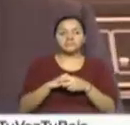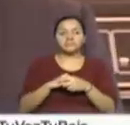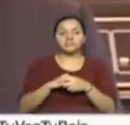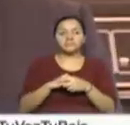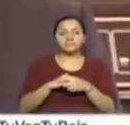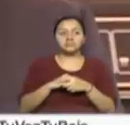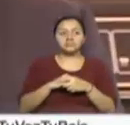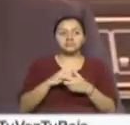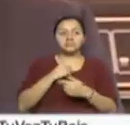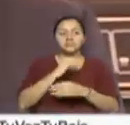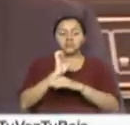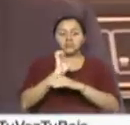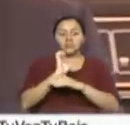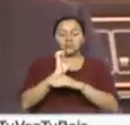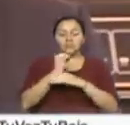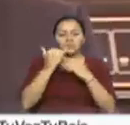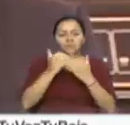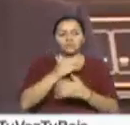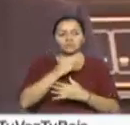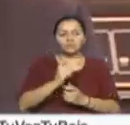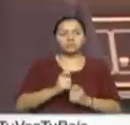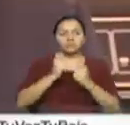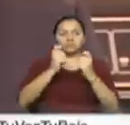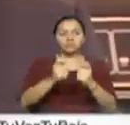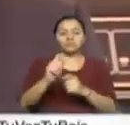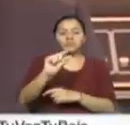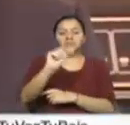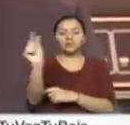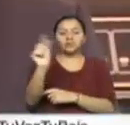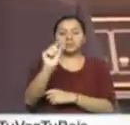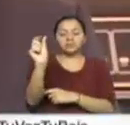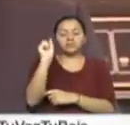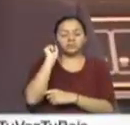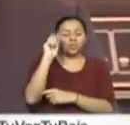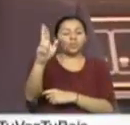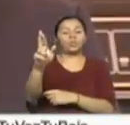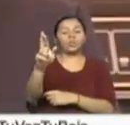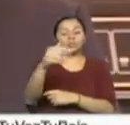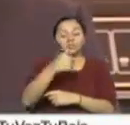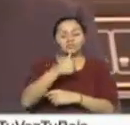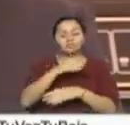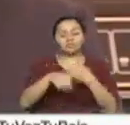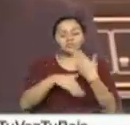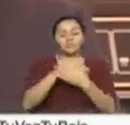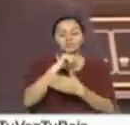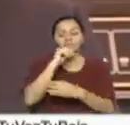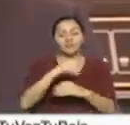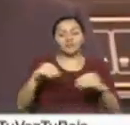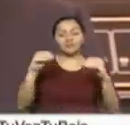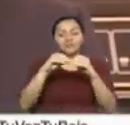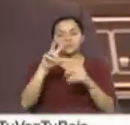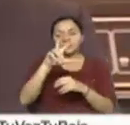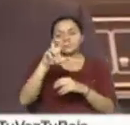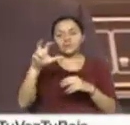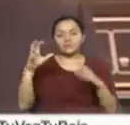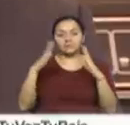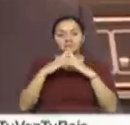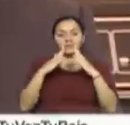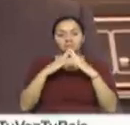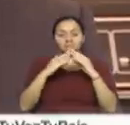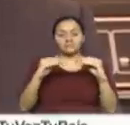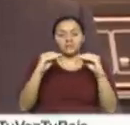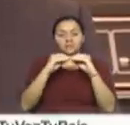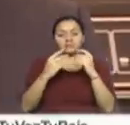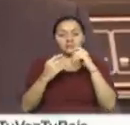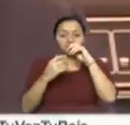como Ecuador, entregar un proyecto más en la zona de Quitumbe, en donde nos quedan aún por desarrollar alrededor de 300 viviendas más,